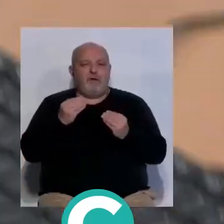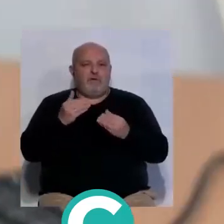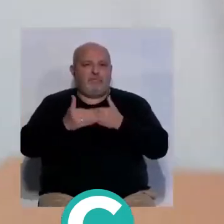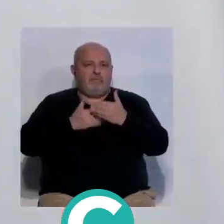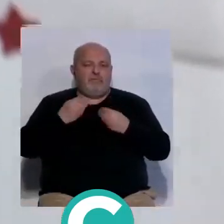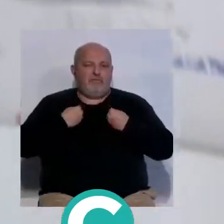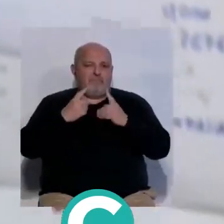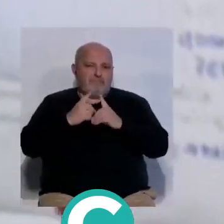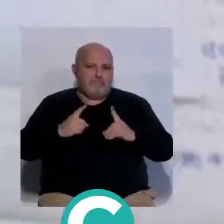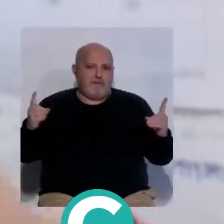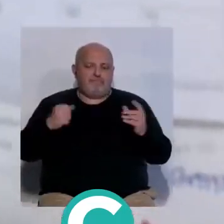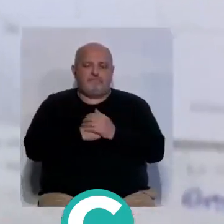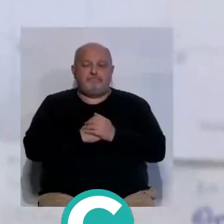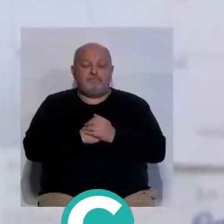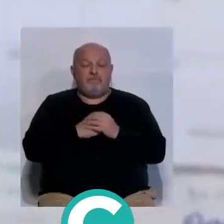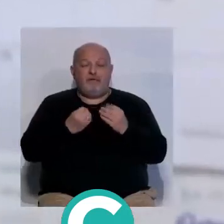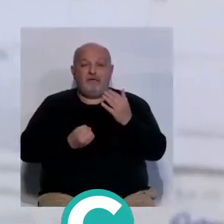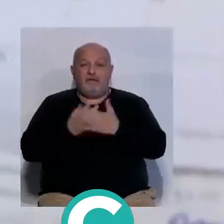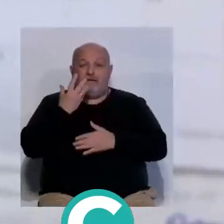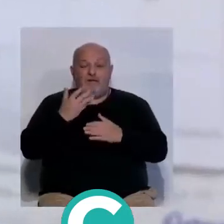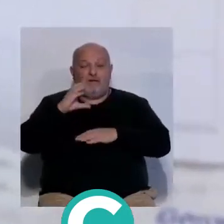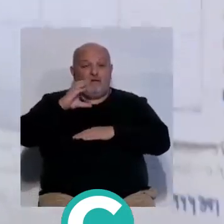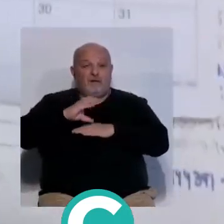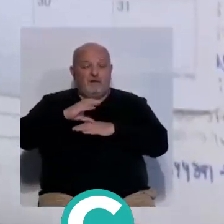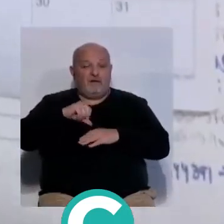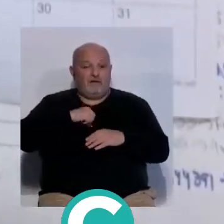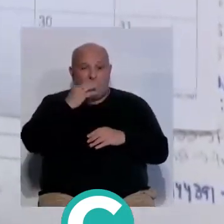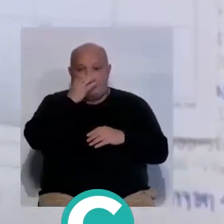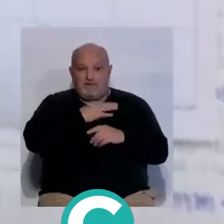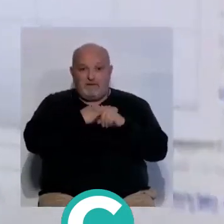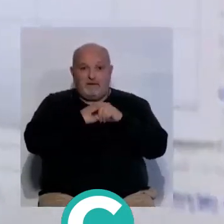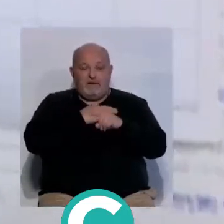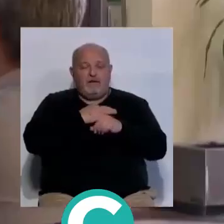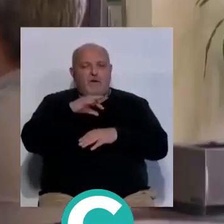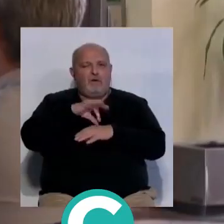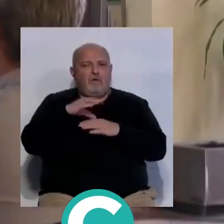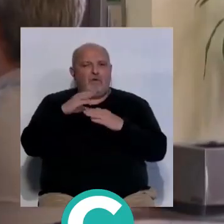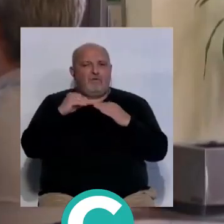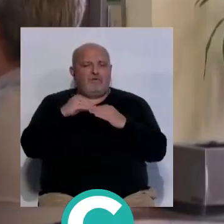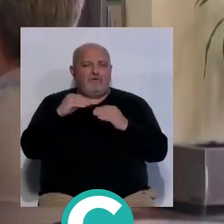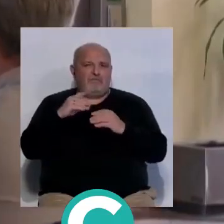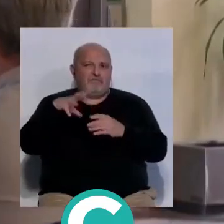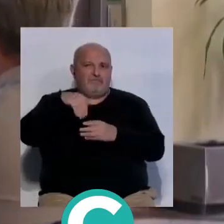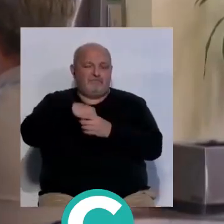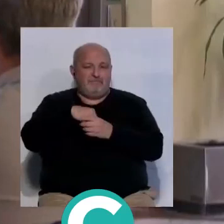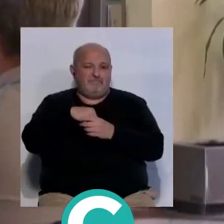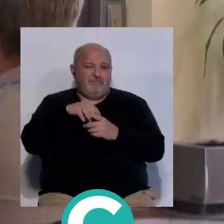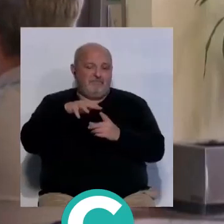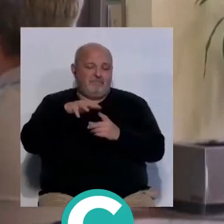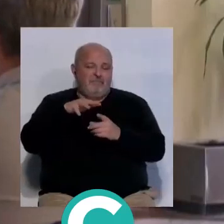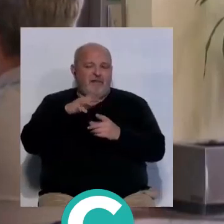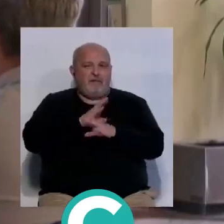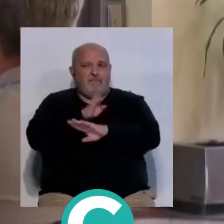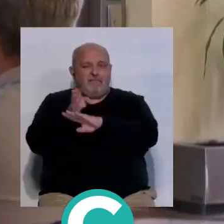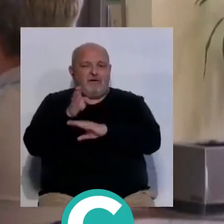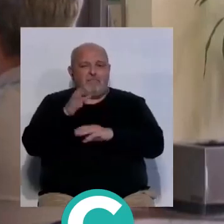mayor supervivencia. Antes de la puesta en marcha de esta consulta en el Hospital de Puerto Real, los pacientes del área de influencia de este centro debían